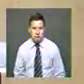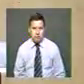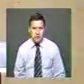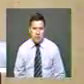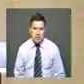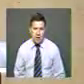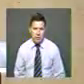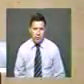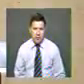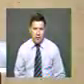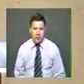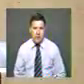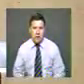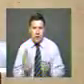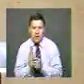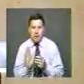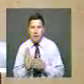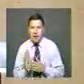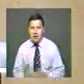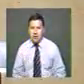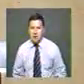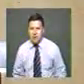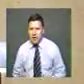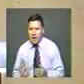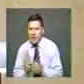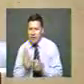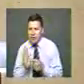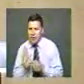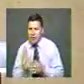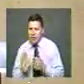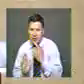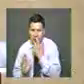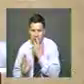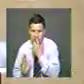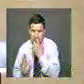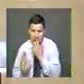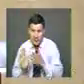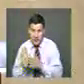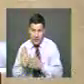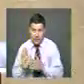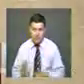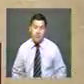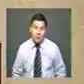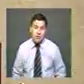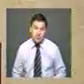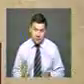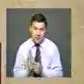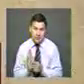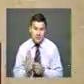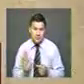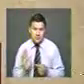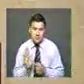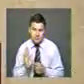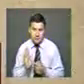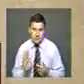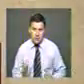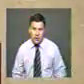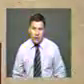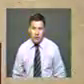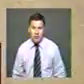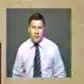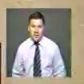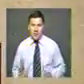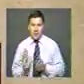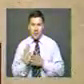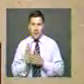jornada, a los ciudadanos accionantes, a los demás intervinientes, a la sociedad académica que nos acompañó. Les recordamos también el apoyo